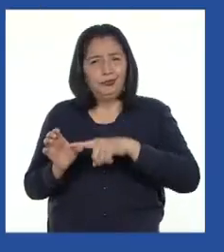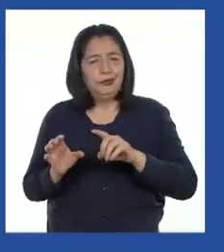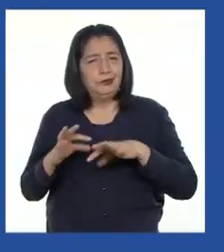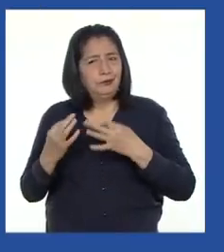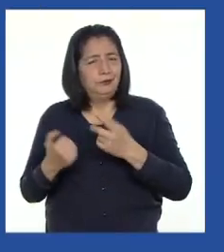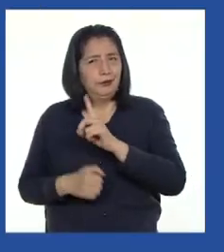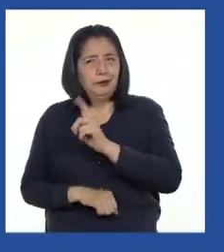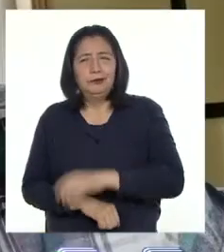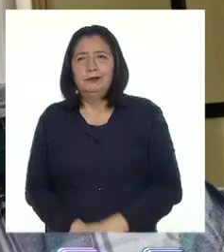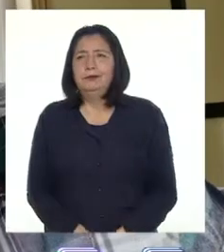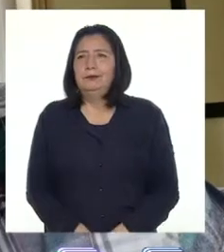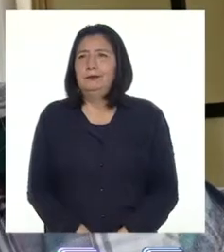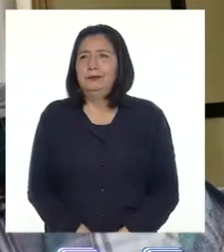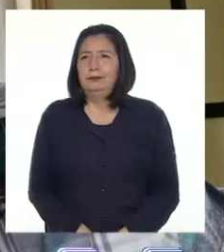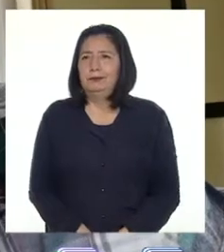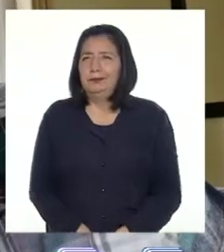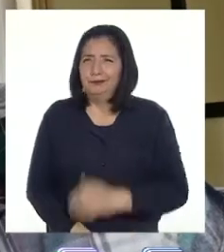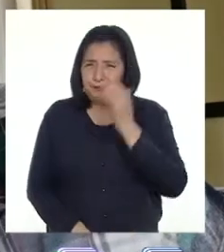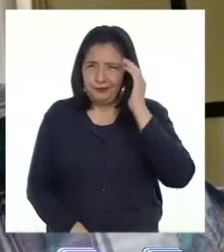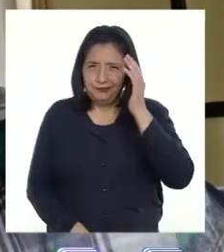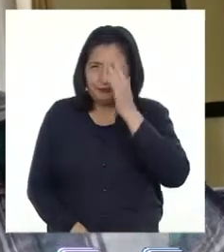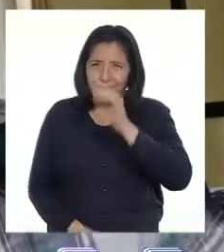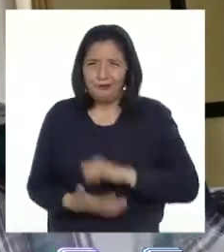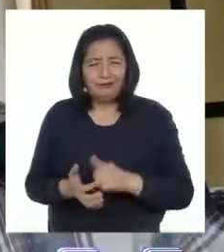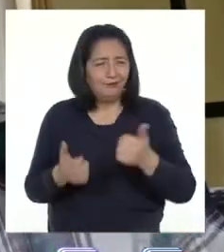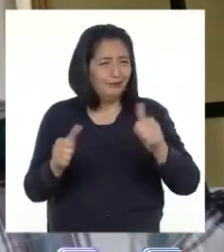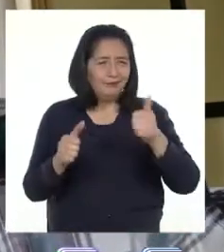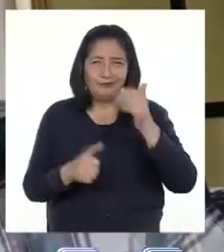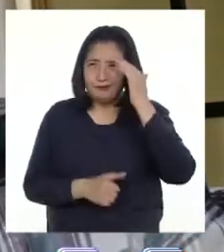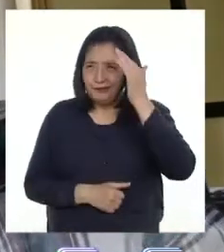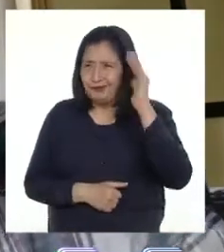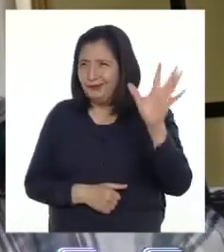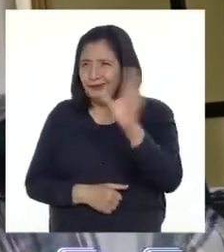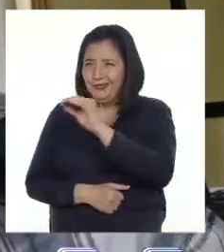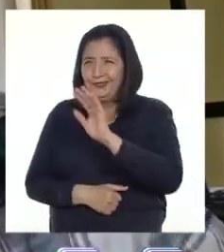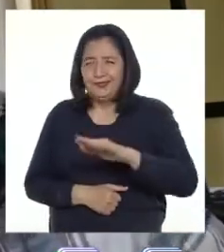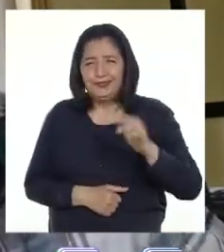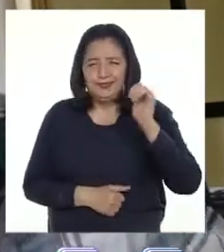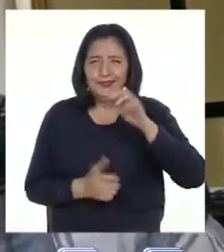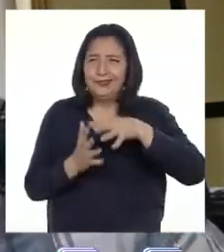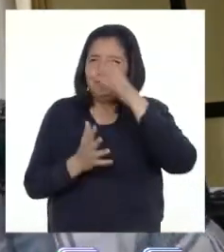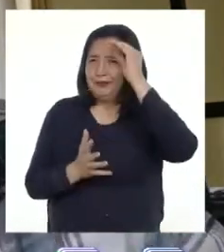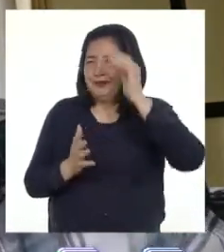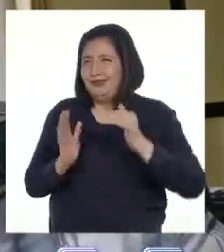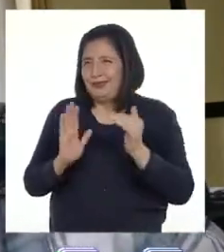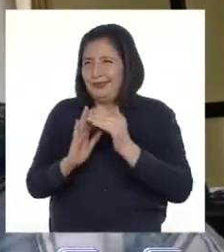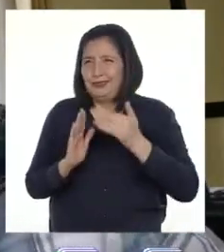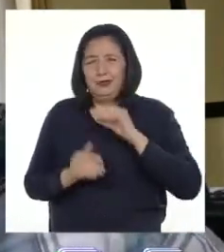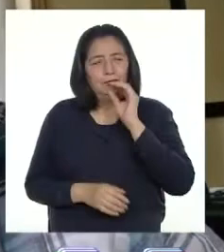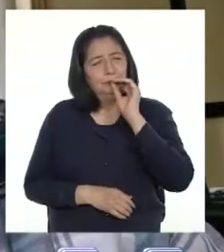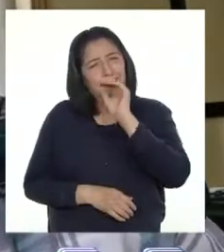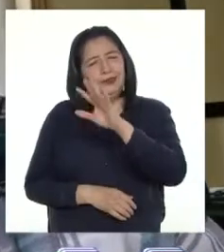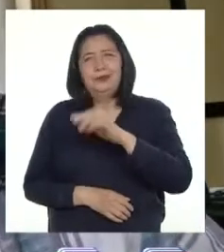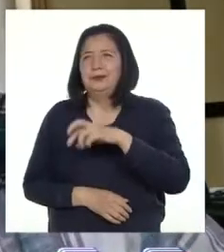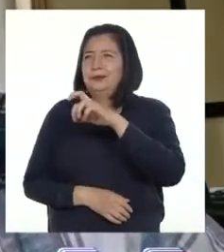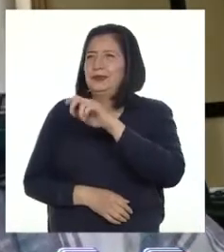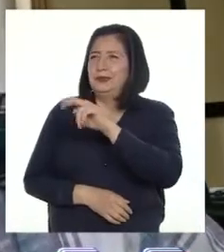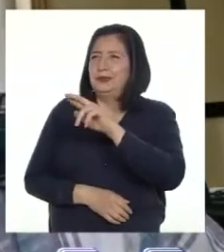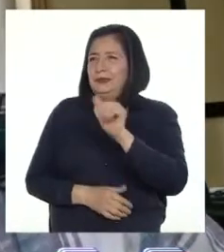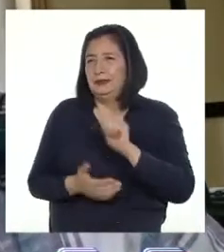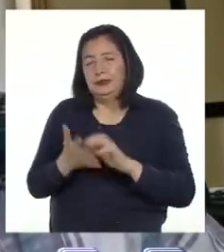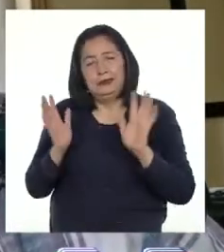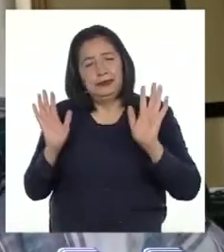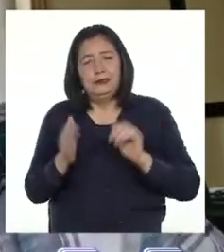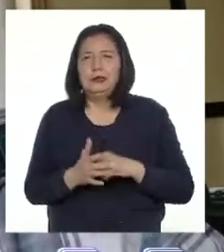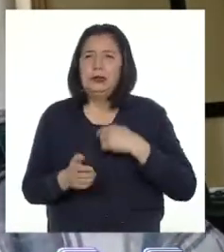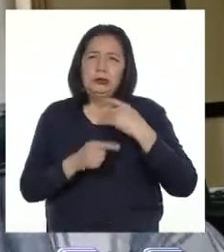familiar. Hola, ¿qué tal? ¿Cómo están? Un saludo para todos los chicos en Aprende en Casa y un beso para ti, Patricia. Bueno,